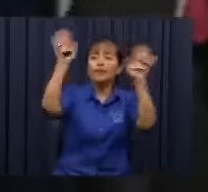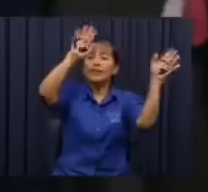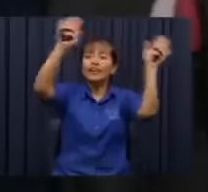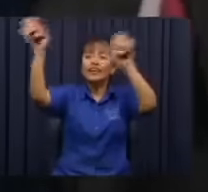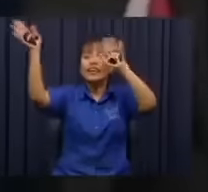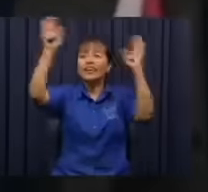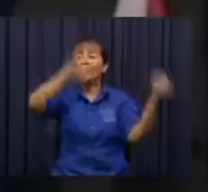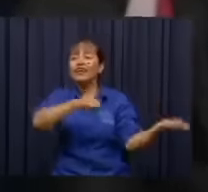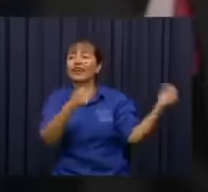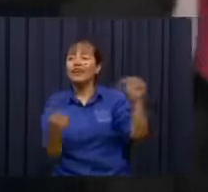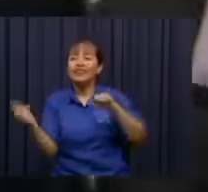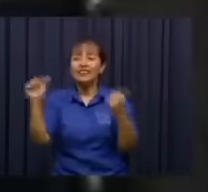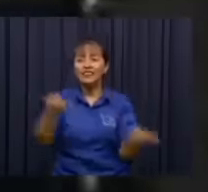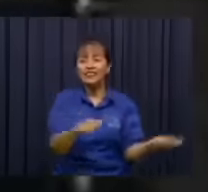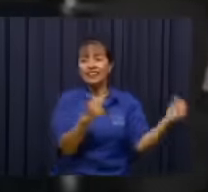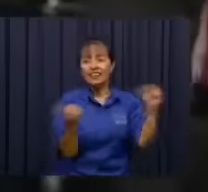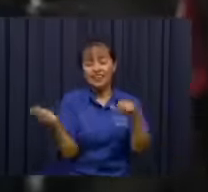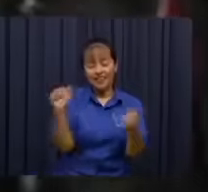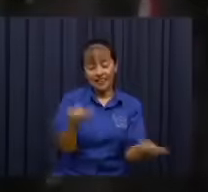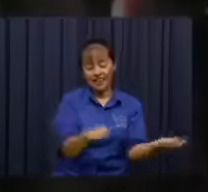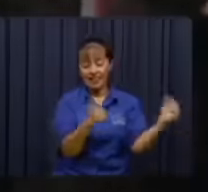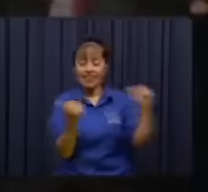llenas